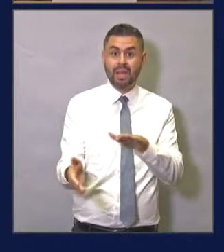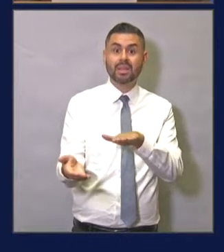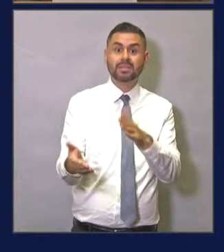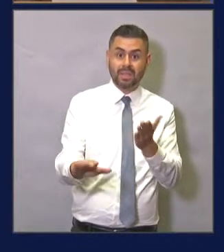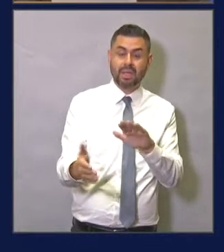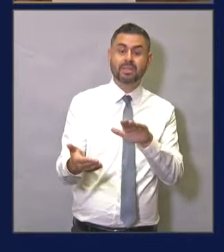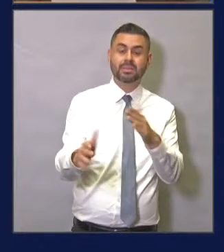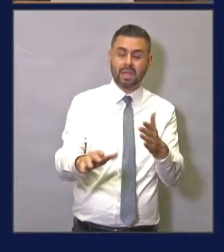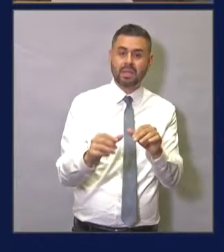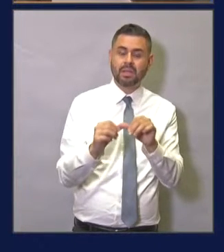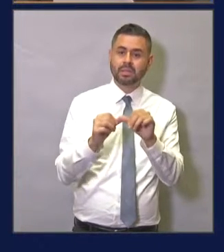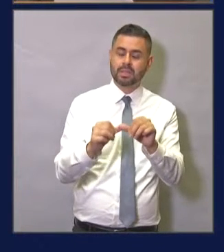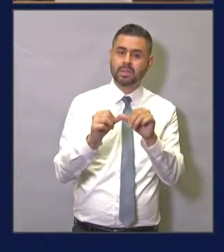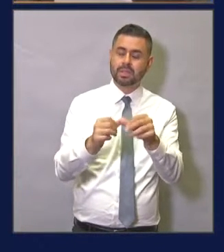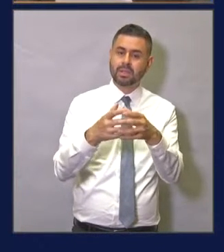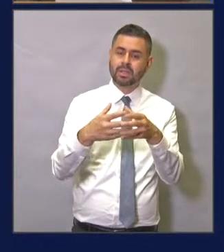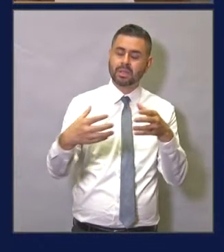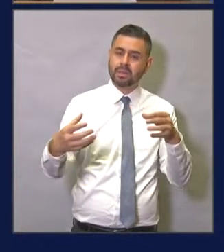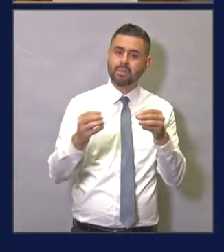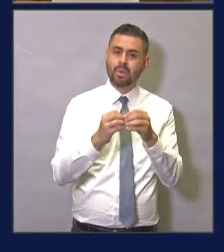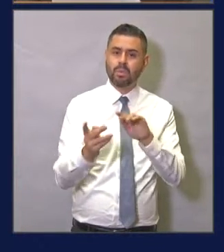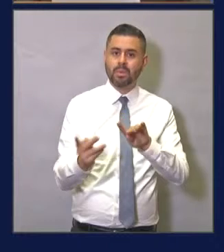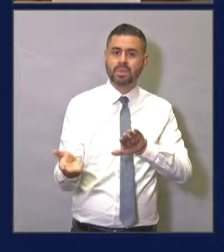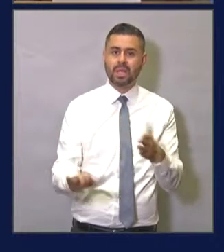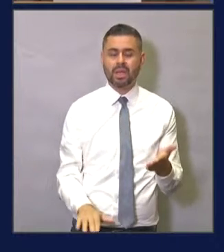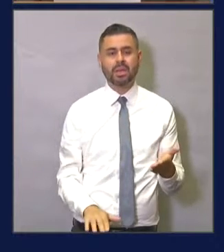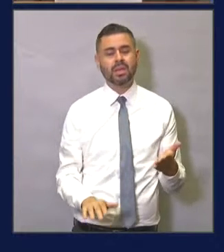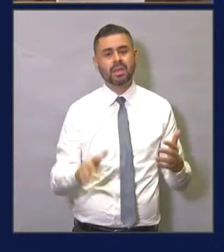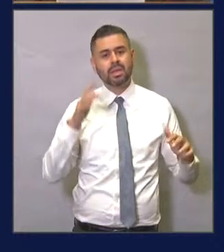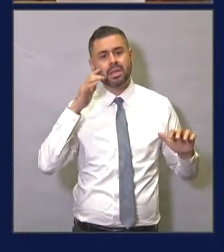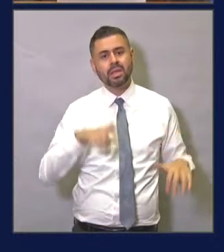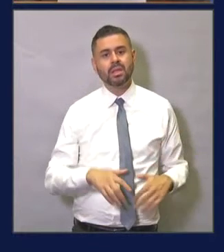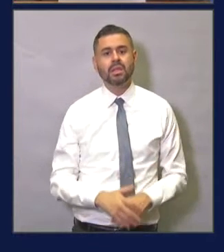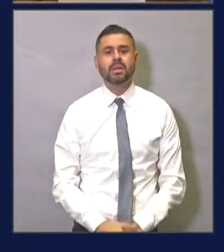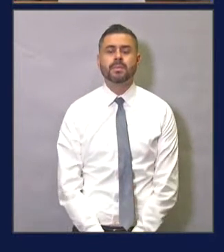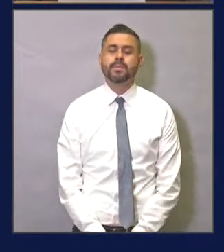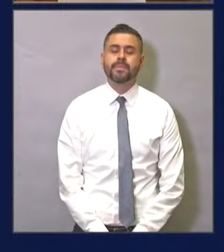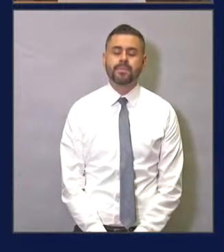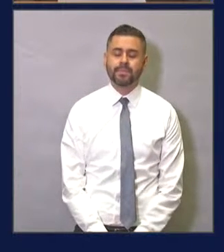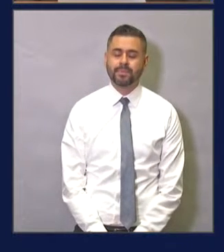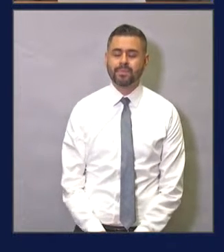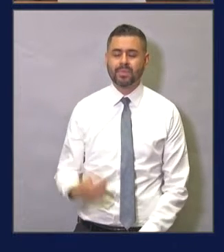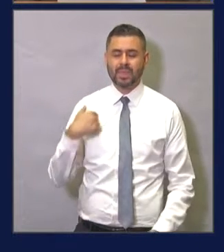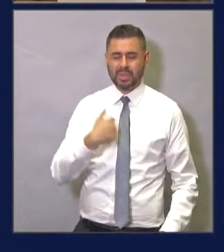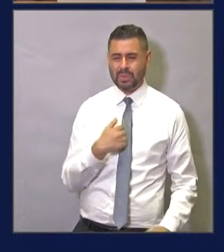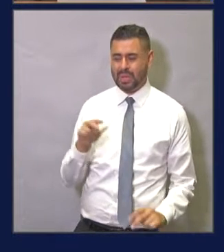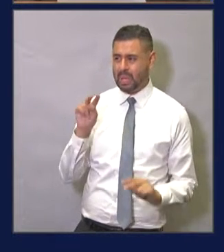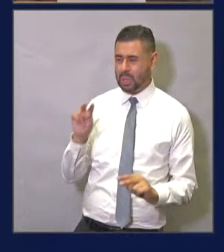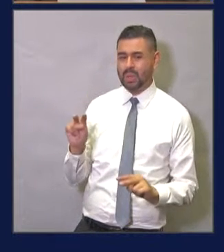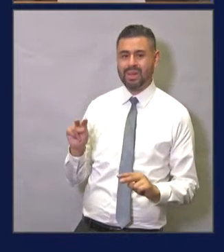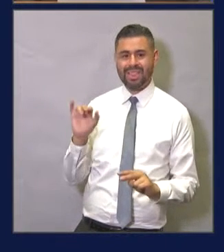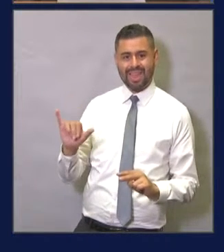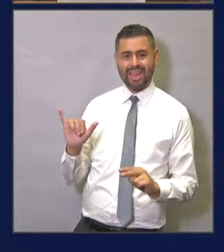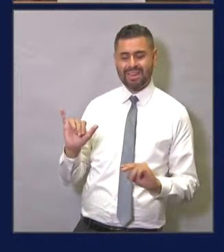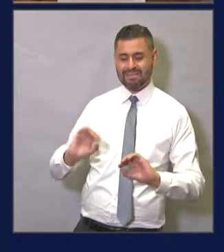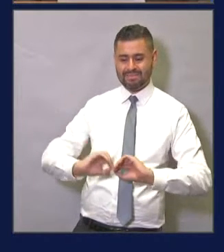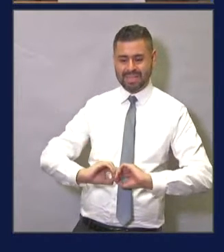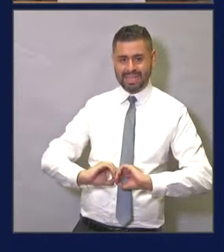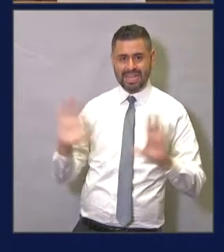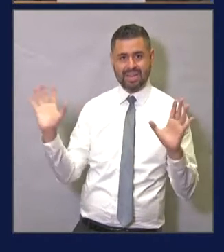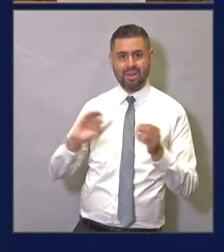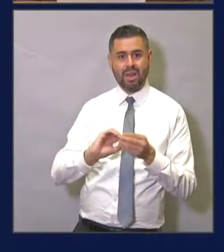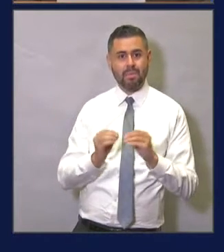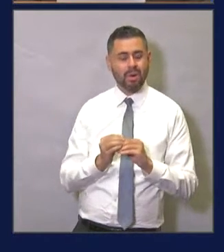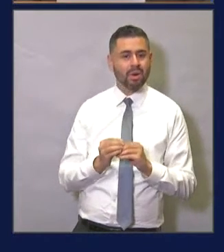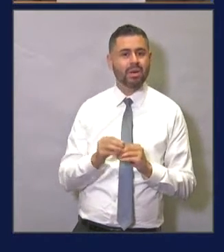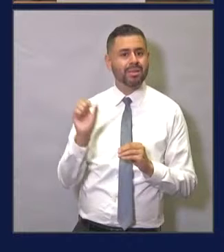siguen incrementando. Mientras esta línea de tendencia proporciona una imagen clara, la realidad